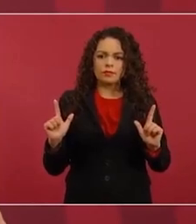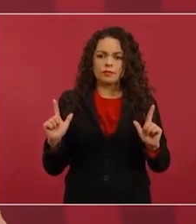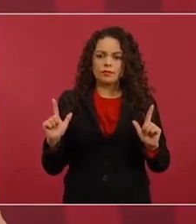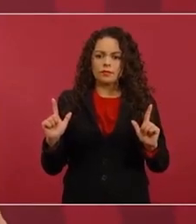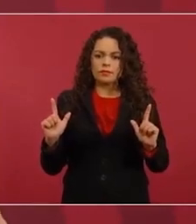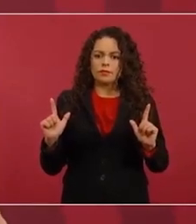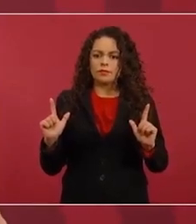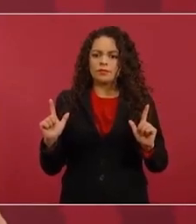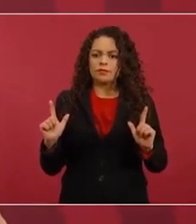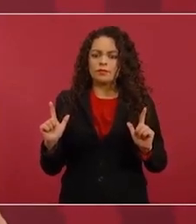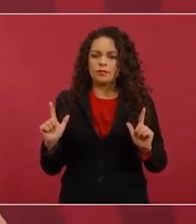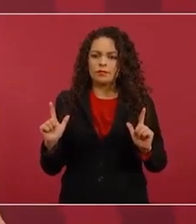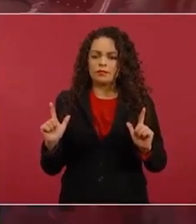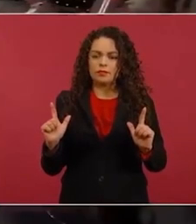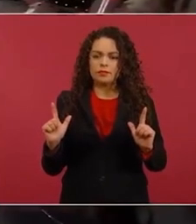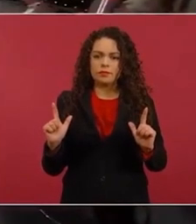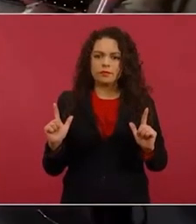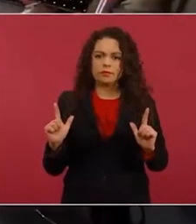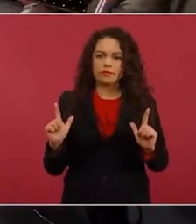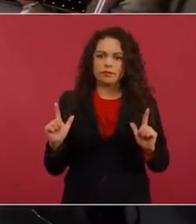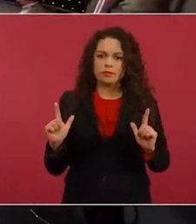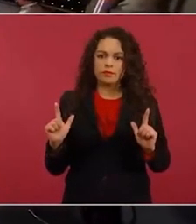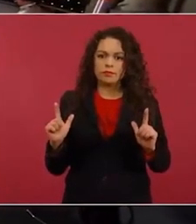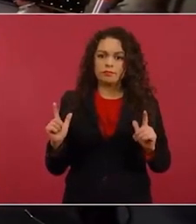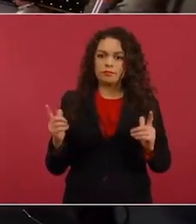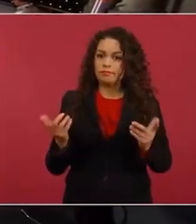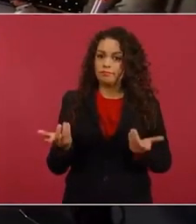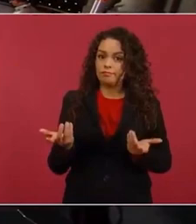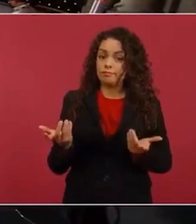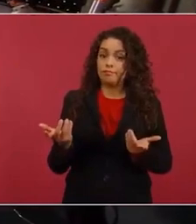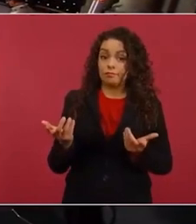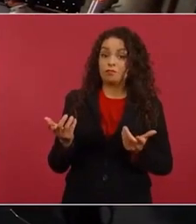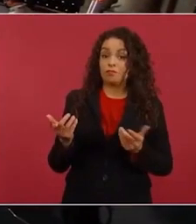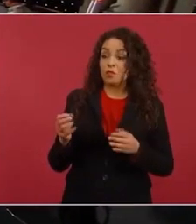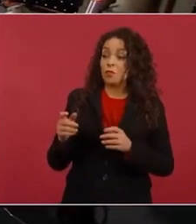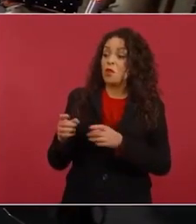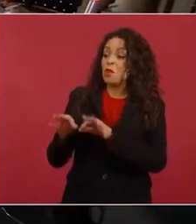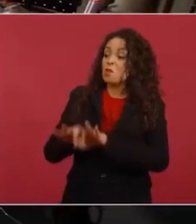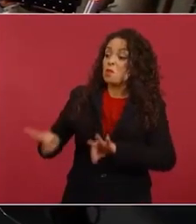que no sea un asunto popular,